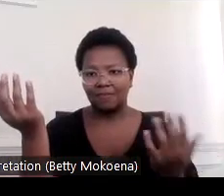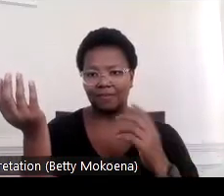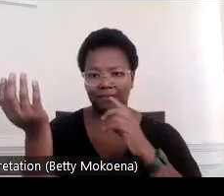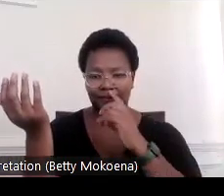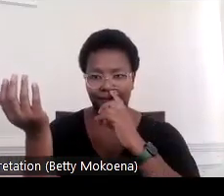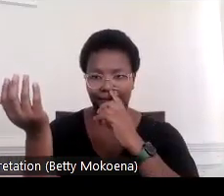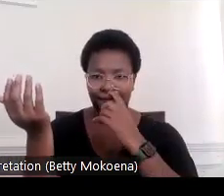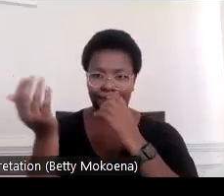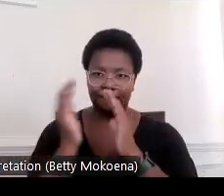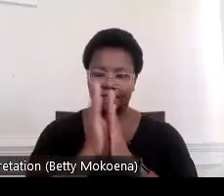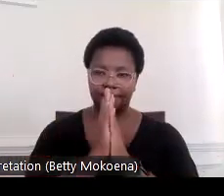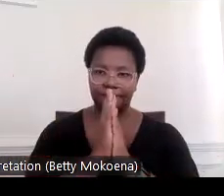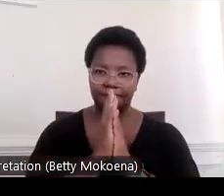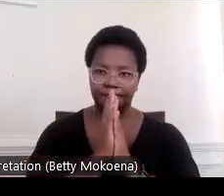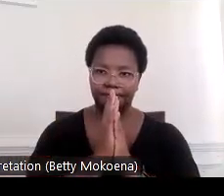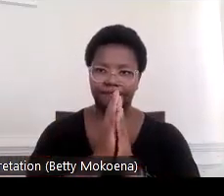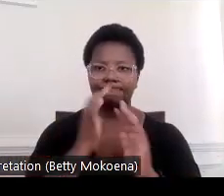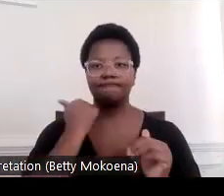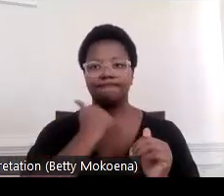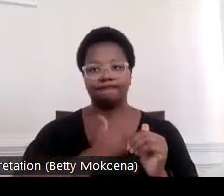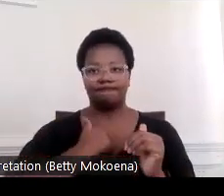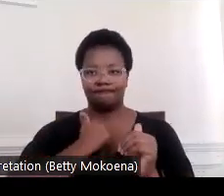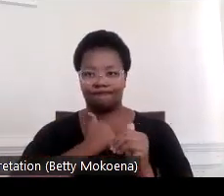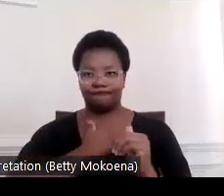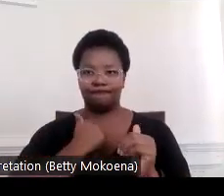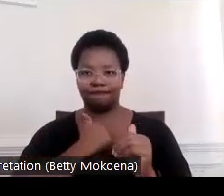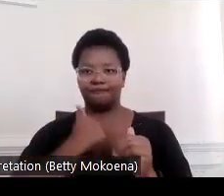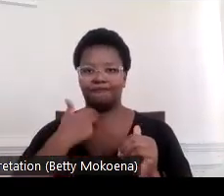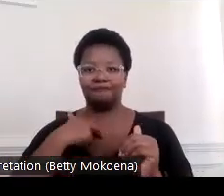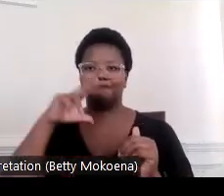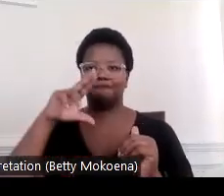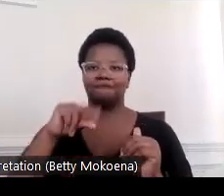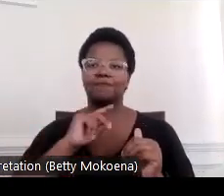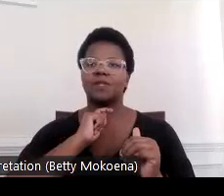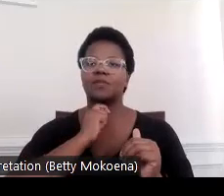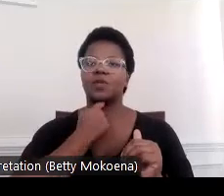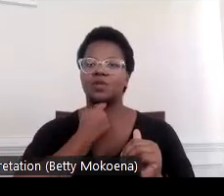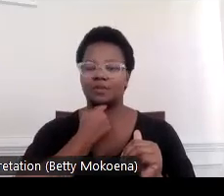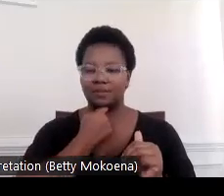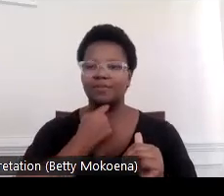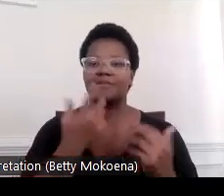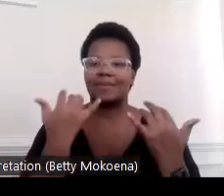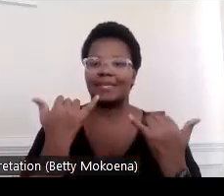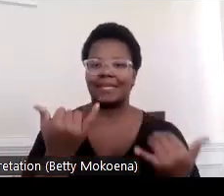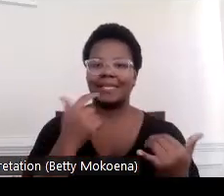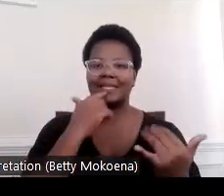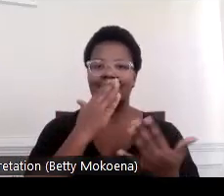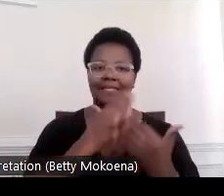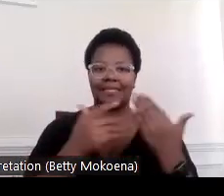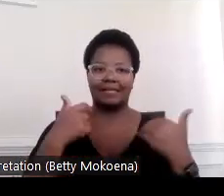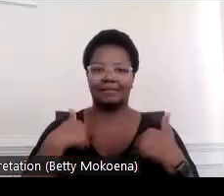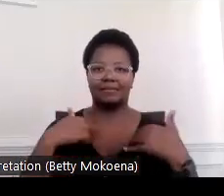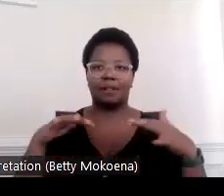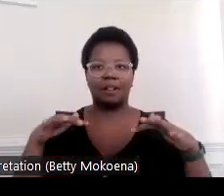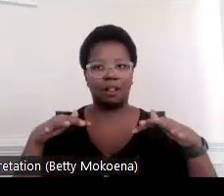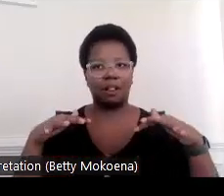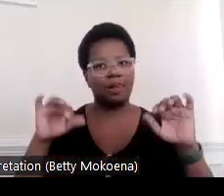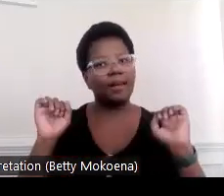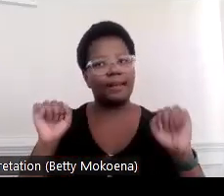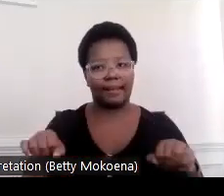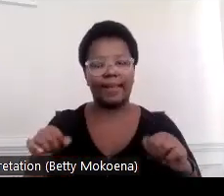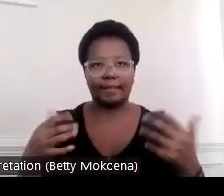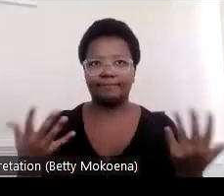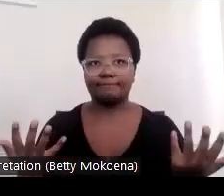disculpe que se nos fue el audio muy bien Ahora sí ya estamos de vuelta a veces eso puede causar